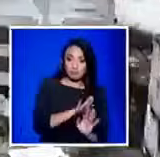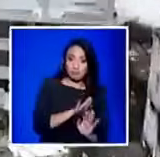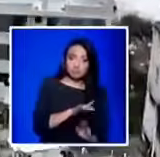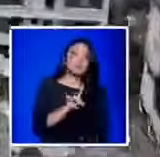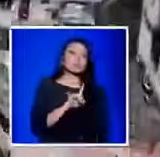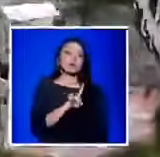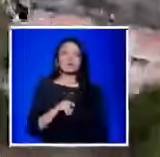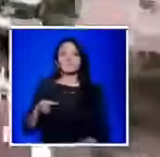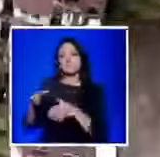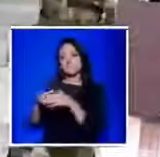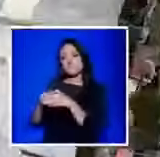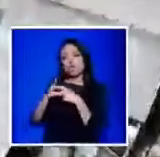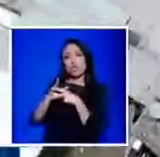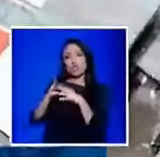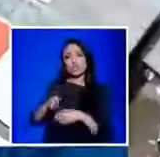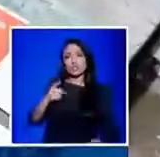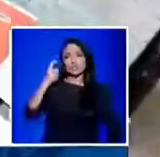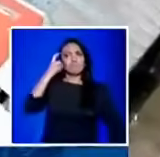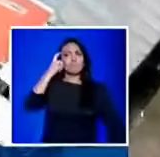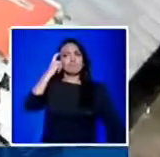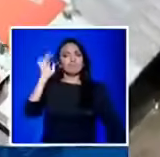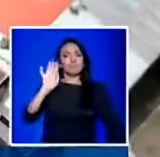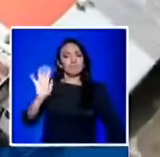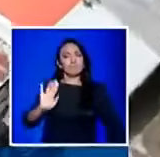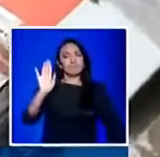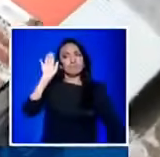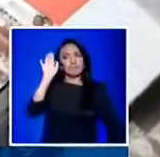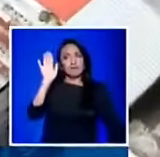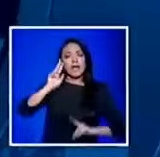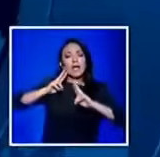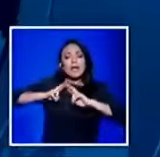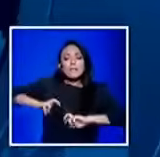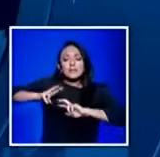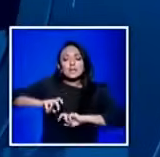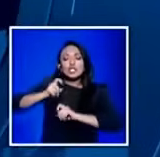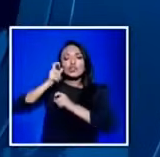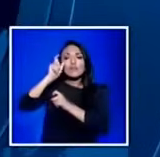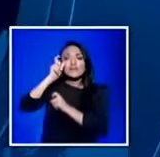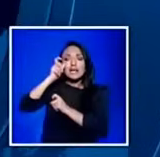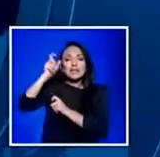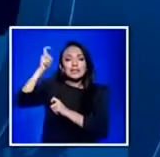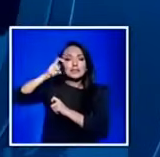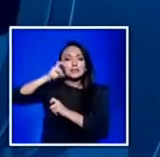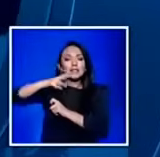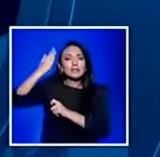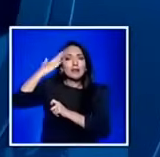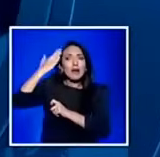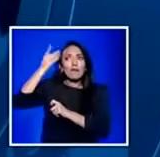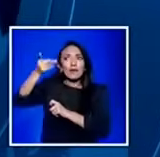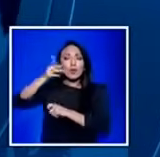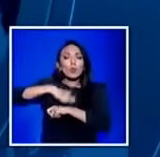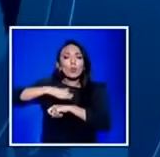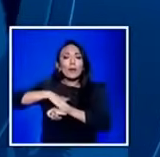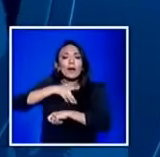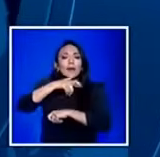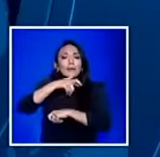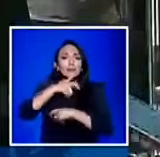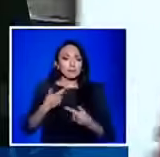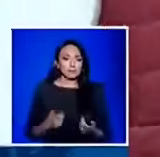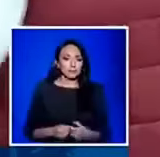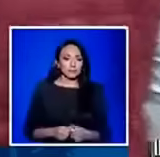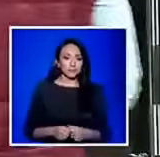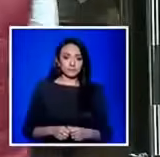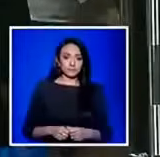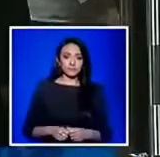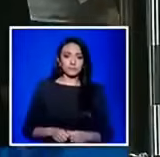grupo de concejales iniciaron procesos de fiscalización contra las instituciones municipales para determinar culpabilidades. El